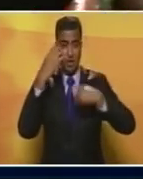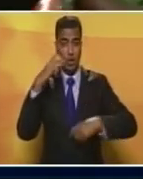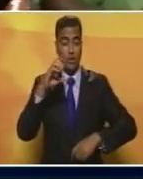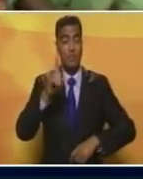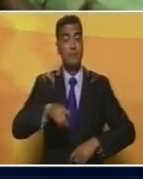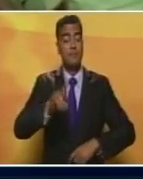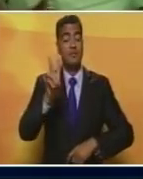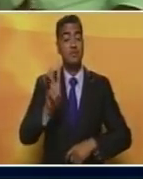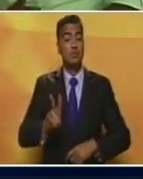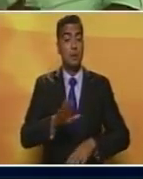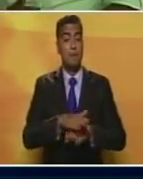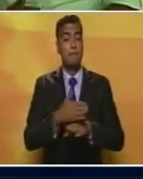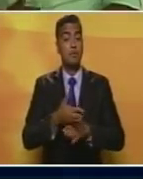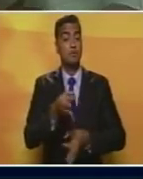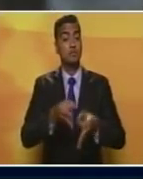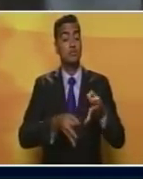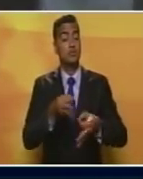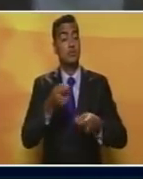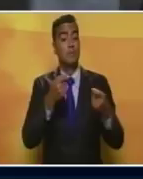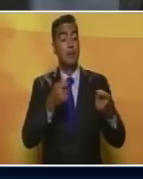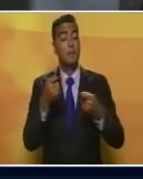que hoy en día es